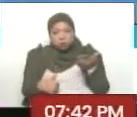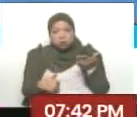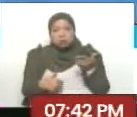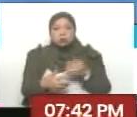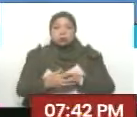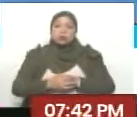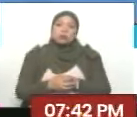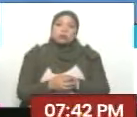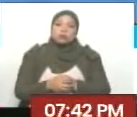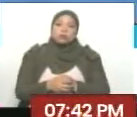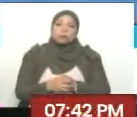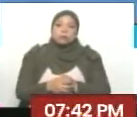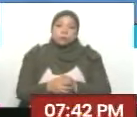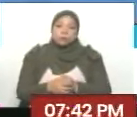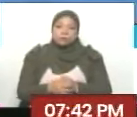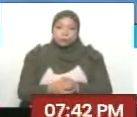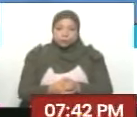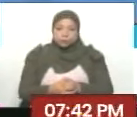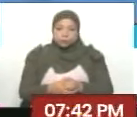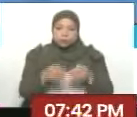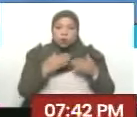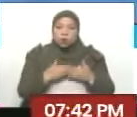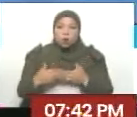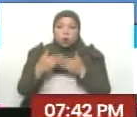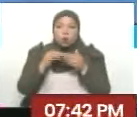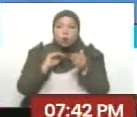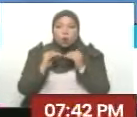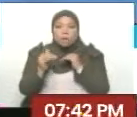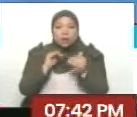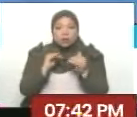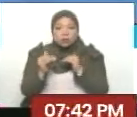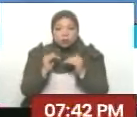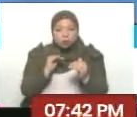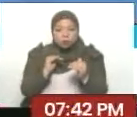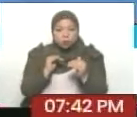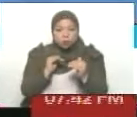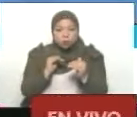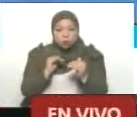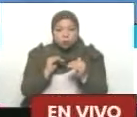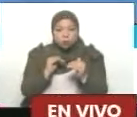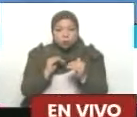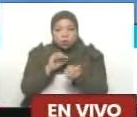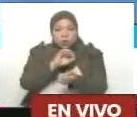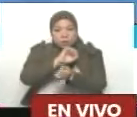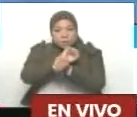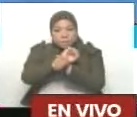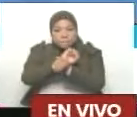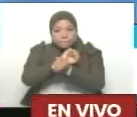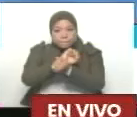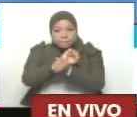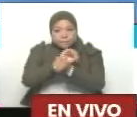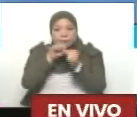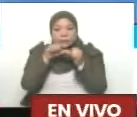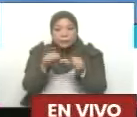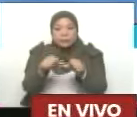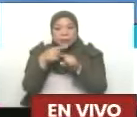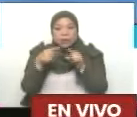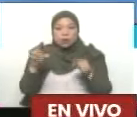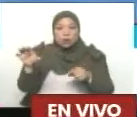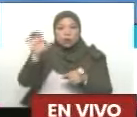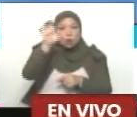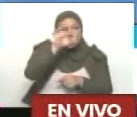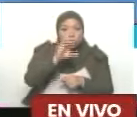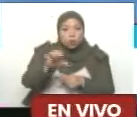de un estudio comparado de la cadena perpetua en distintos países de